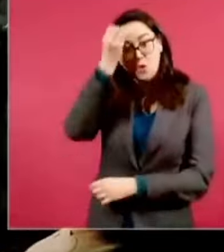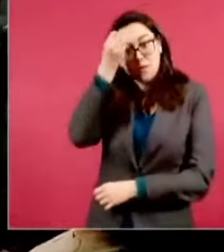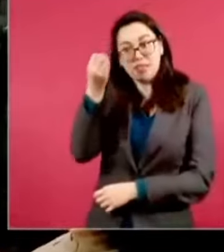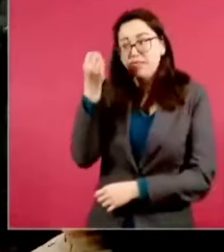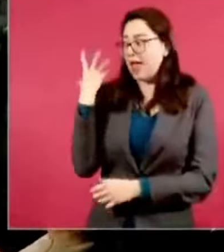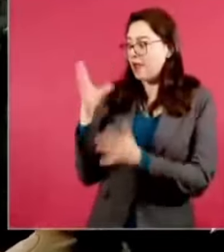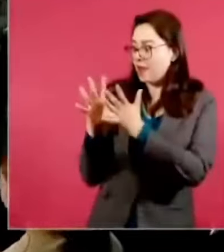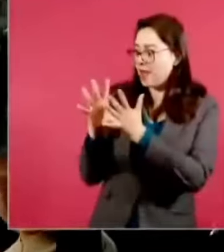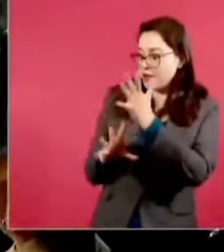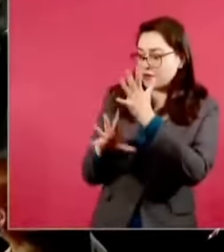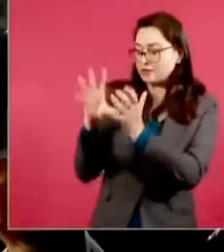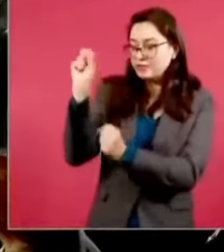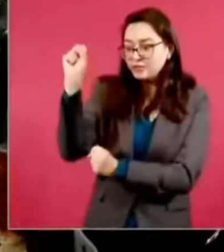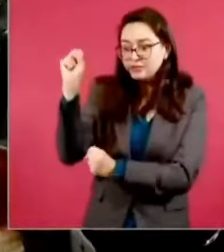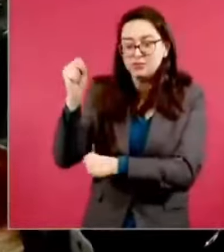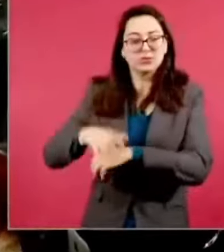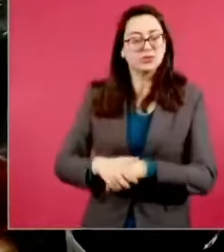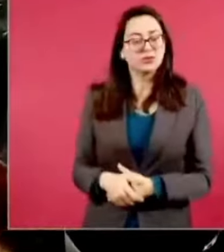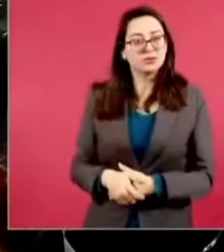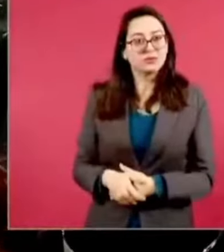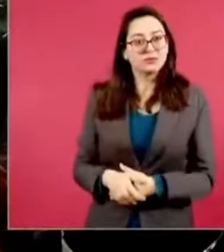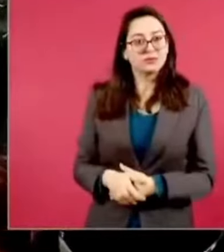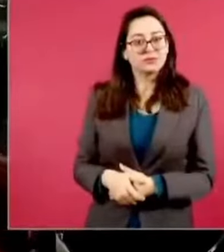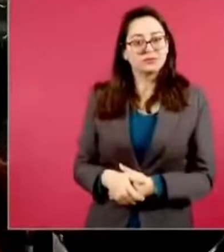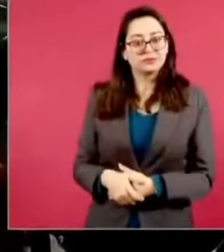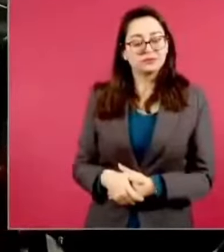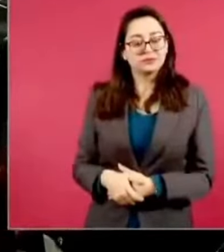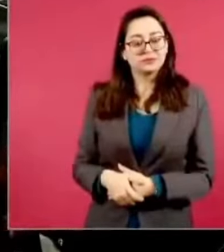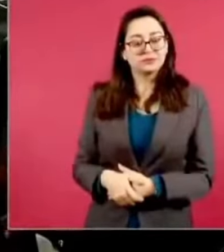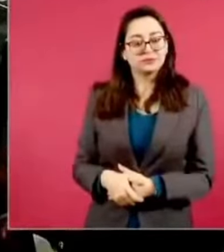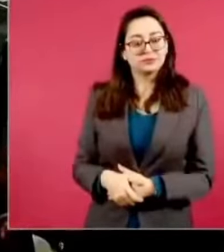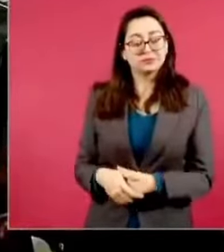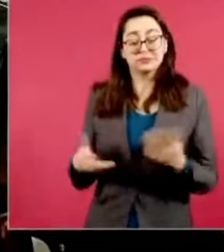de que estas reformas que estamos proponiendo